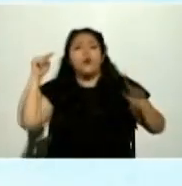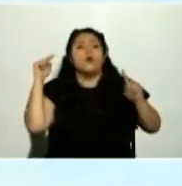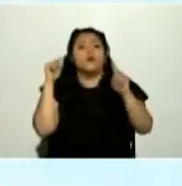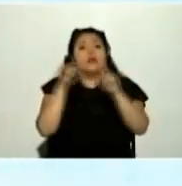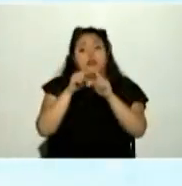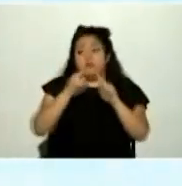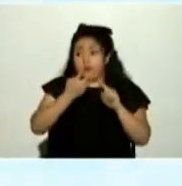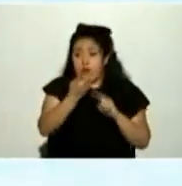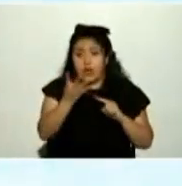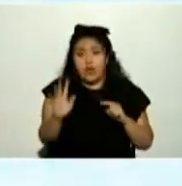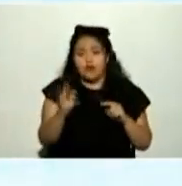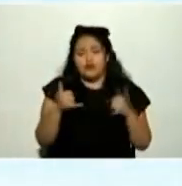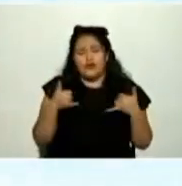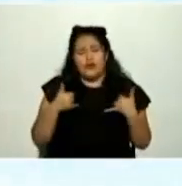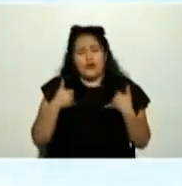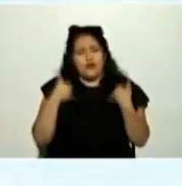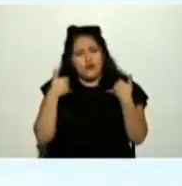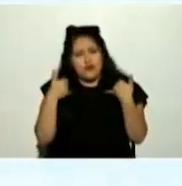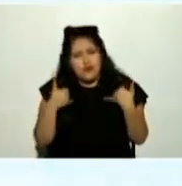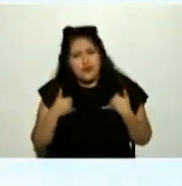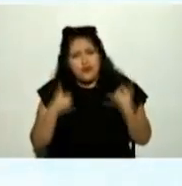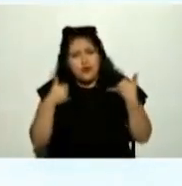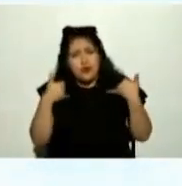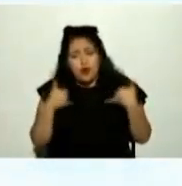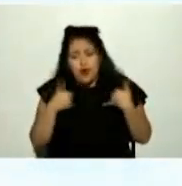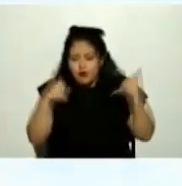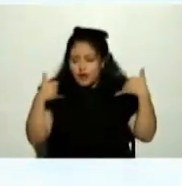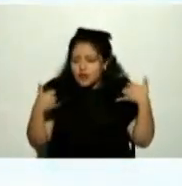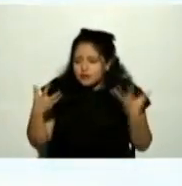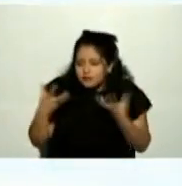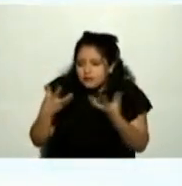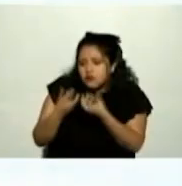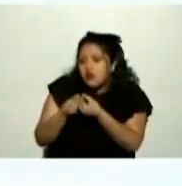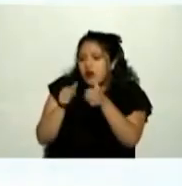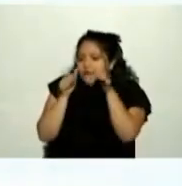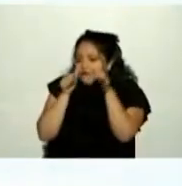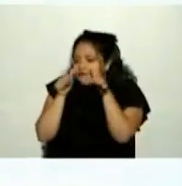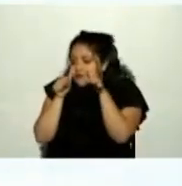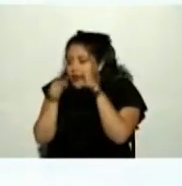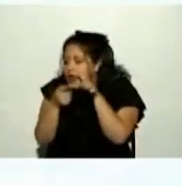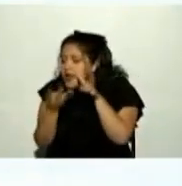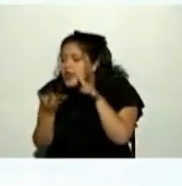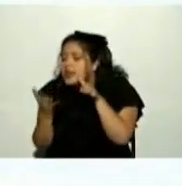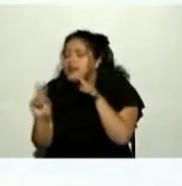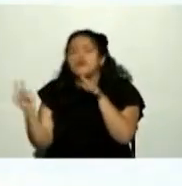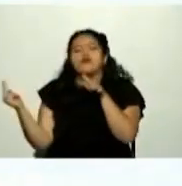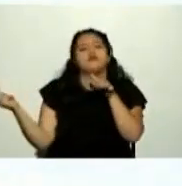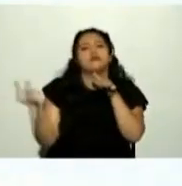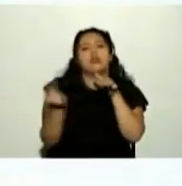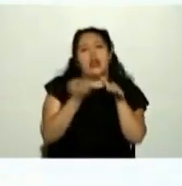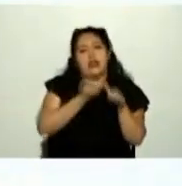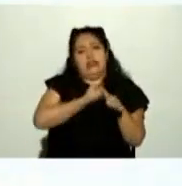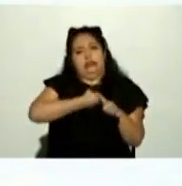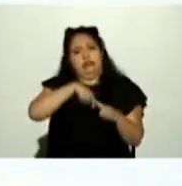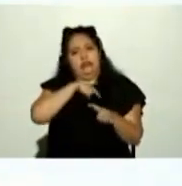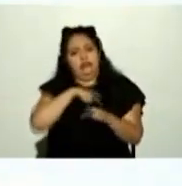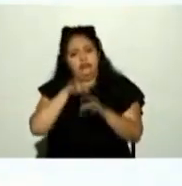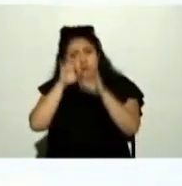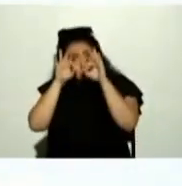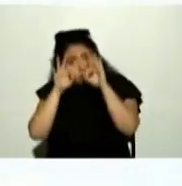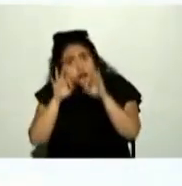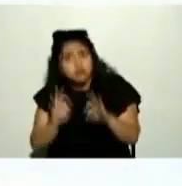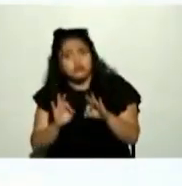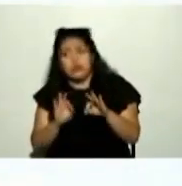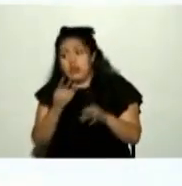formar a nuestros jóvenes y el estar consciente de que el bienestar de toda la